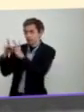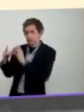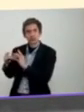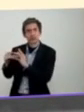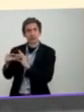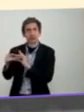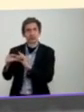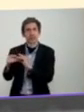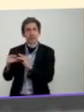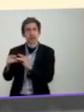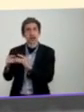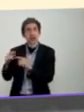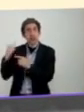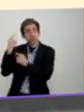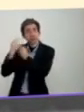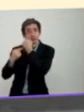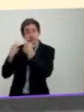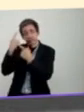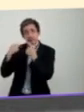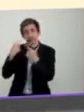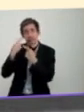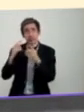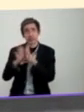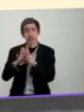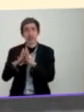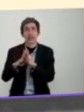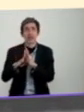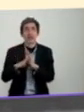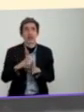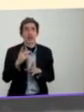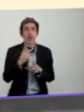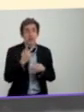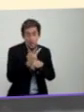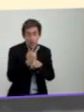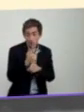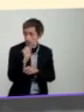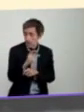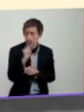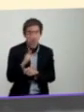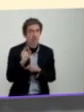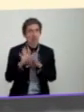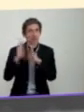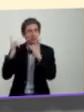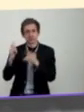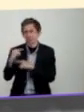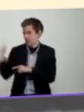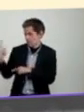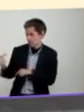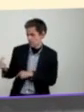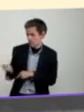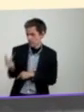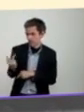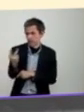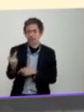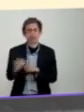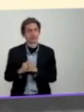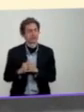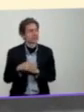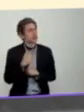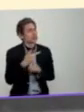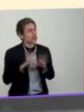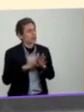horas y horas y horas hablando de estas cosas, hablando de que, y que yo me acuerdo que una vez me preguntó, bueno, ¿y tu novela cómo